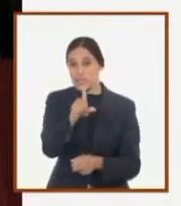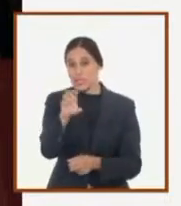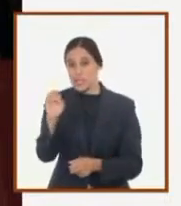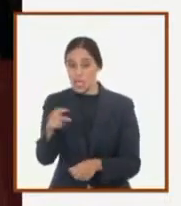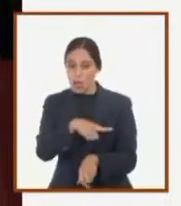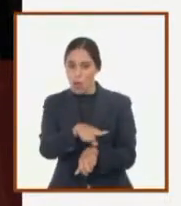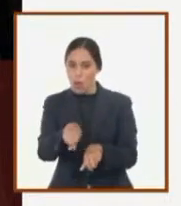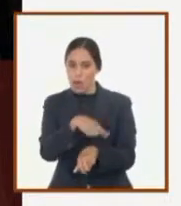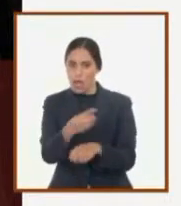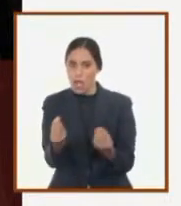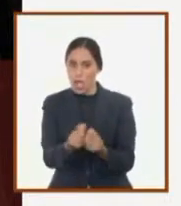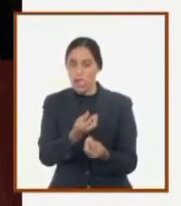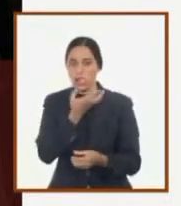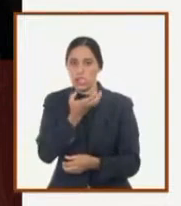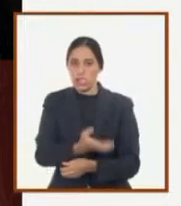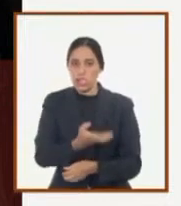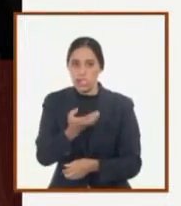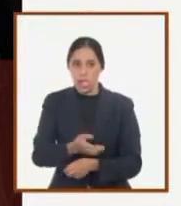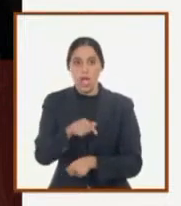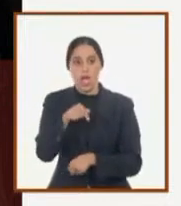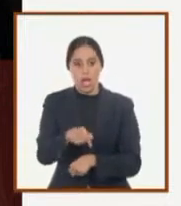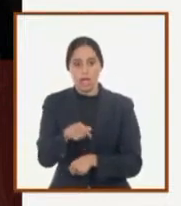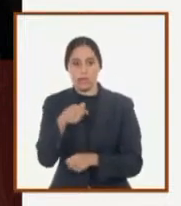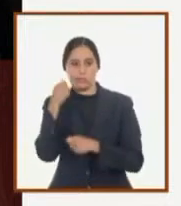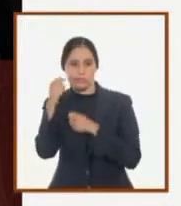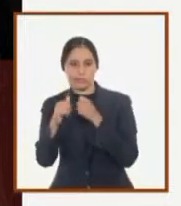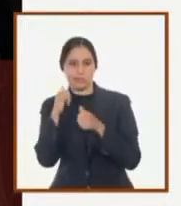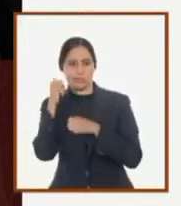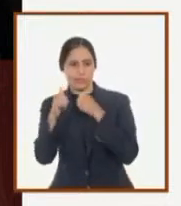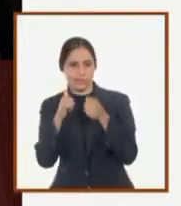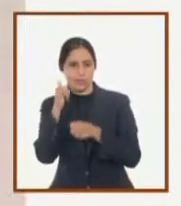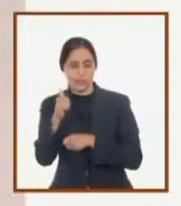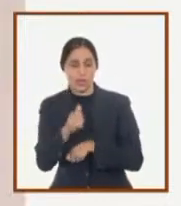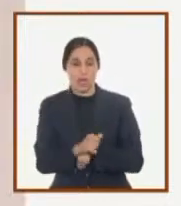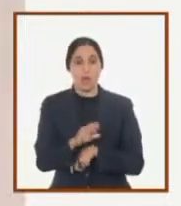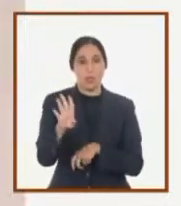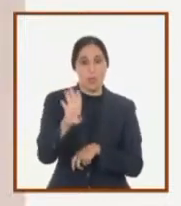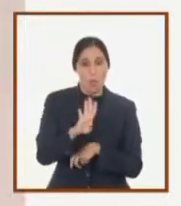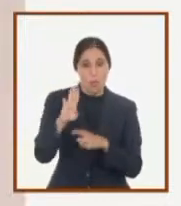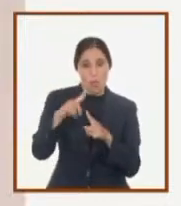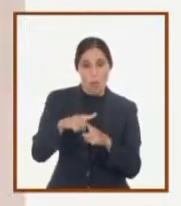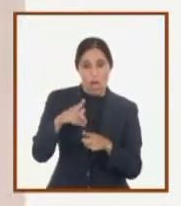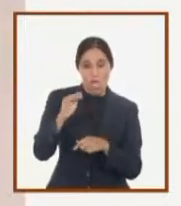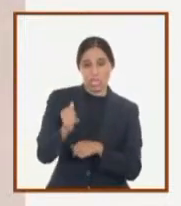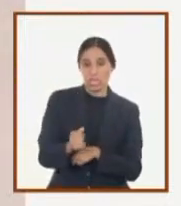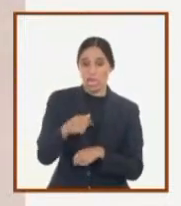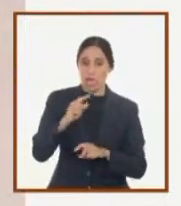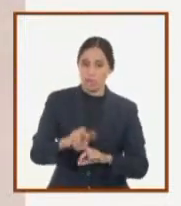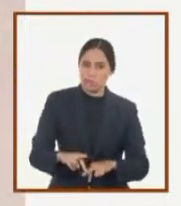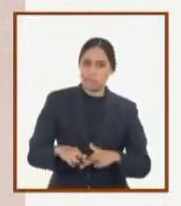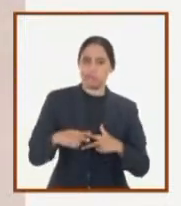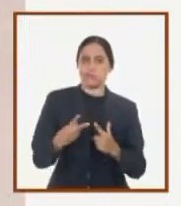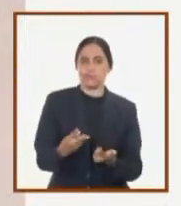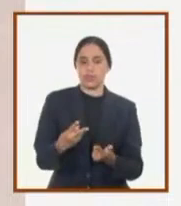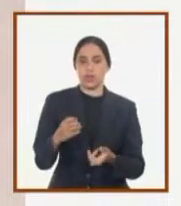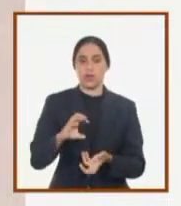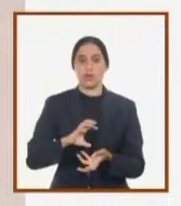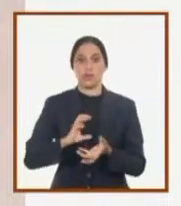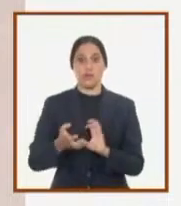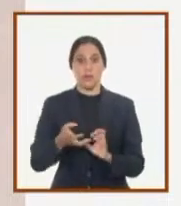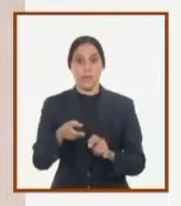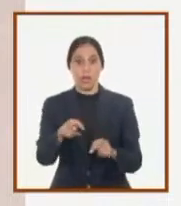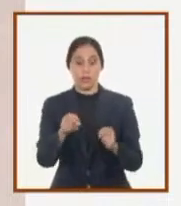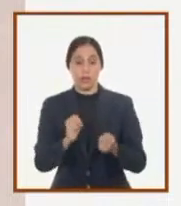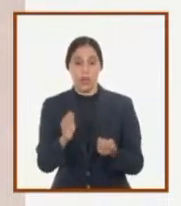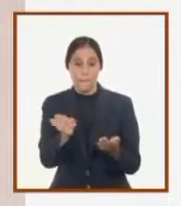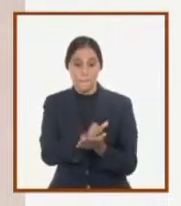los entrevistadores de Fidel los Afortunados entrevistadores de Fidel ya va por la cuarta edición este libro están también libros que surgieron